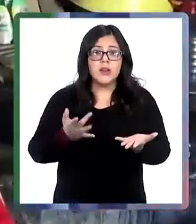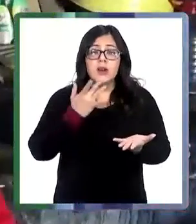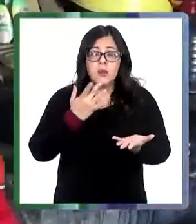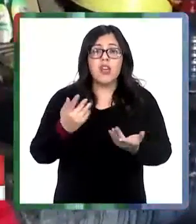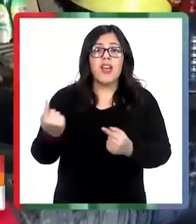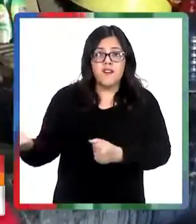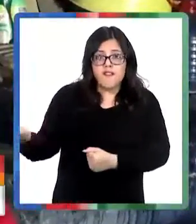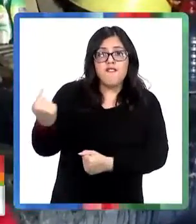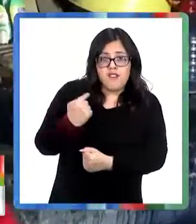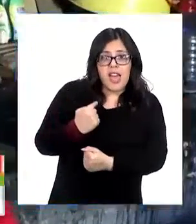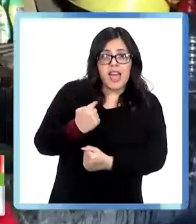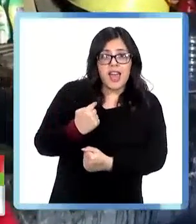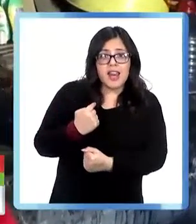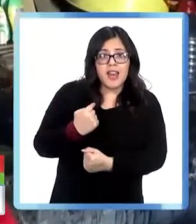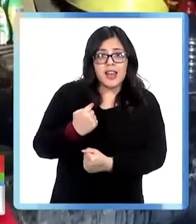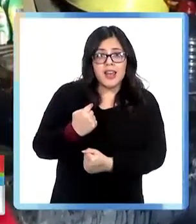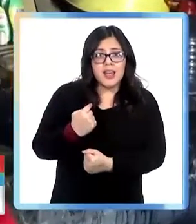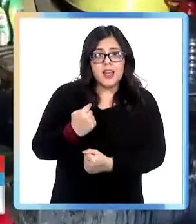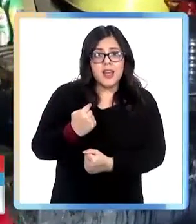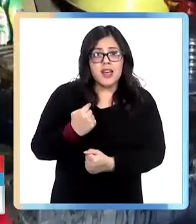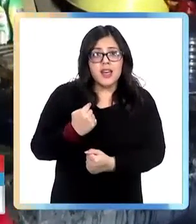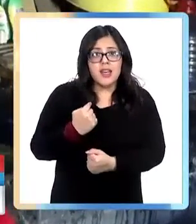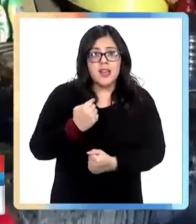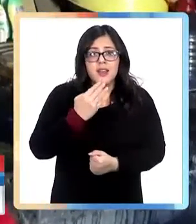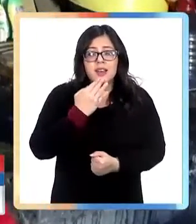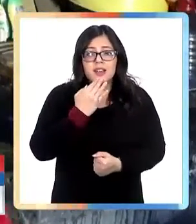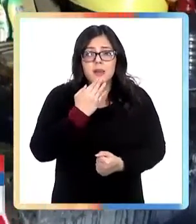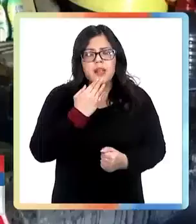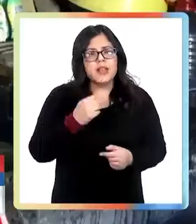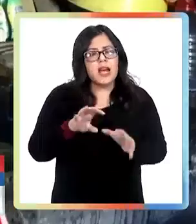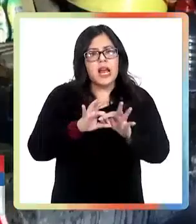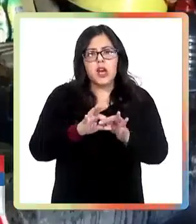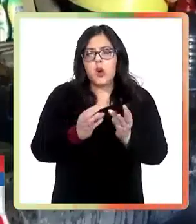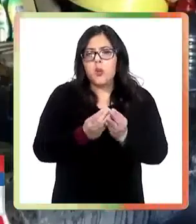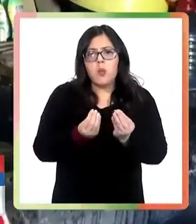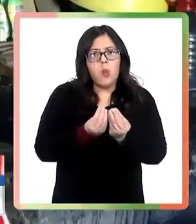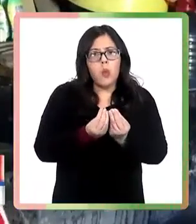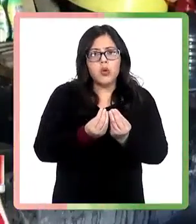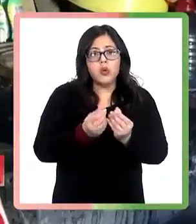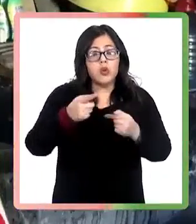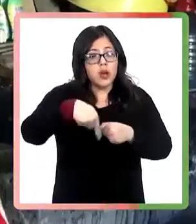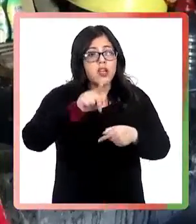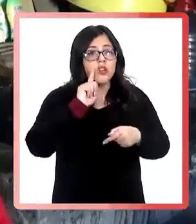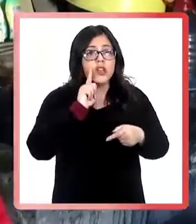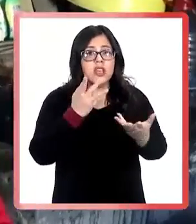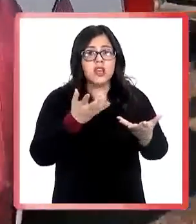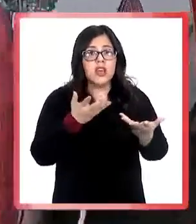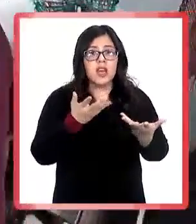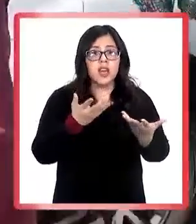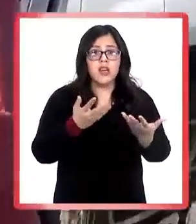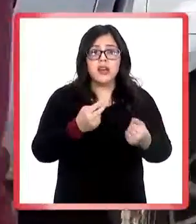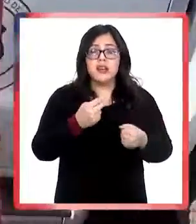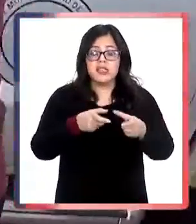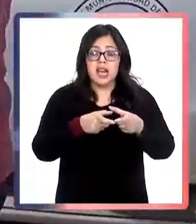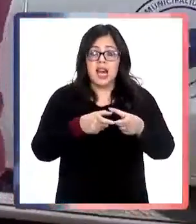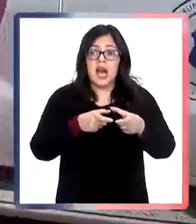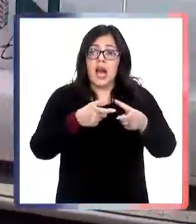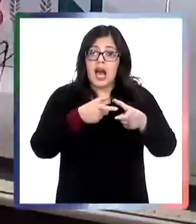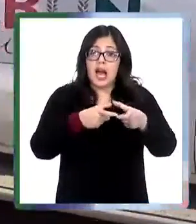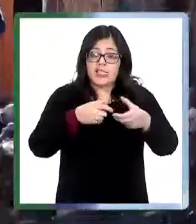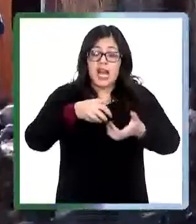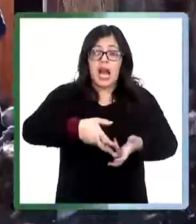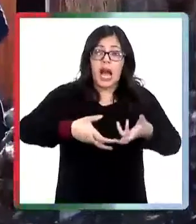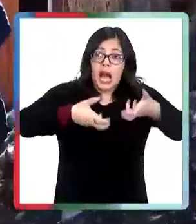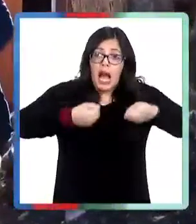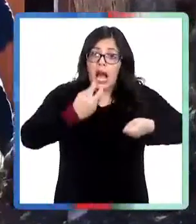agradecido de ustedes porque nos vienen a ver y más esa cajita me trajeron, le agradezco mucho. Recibían cargas de